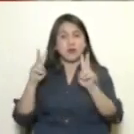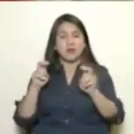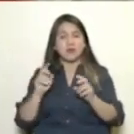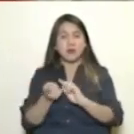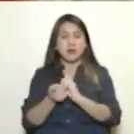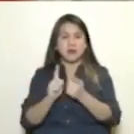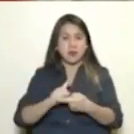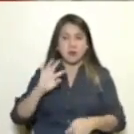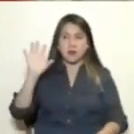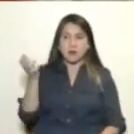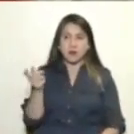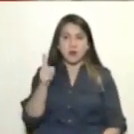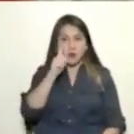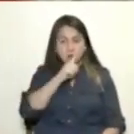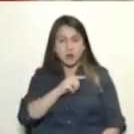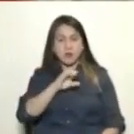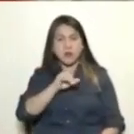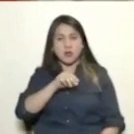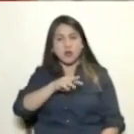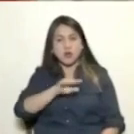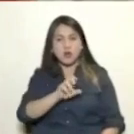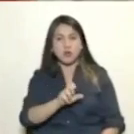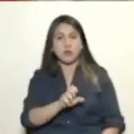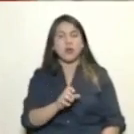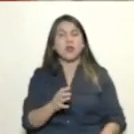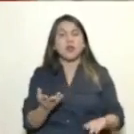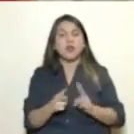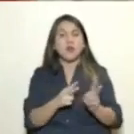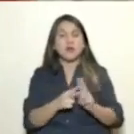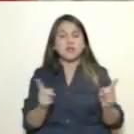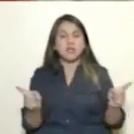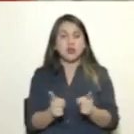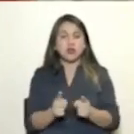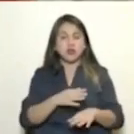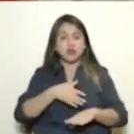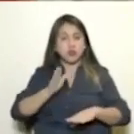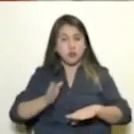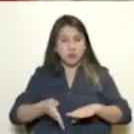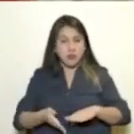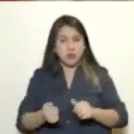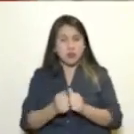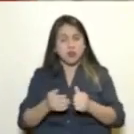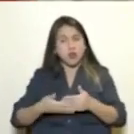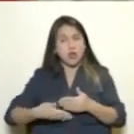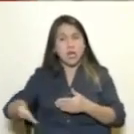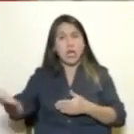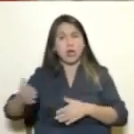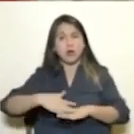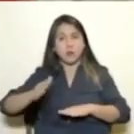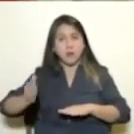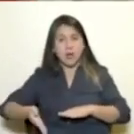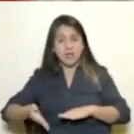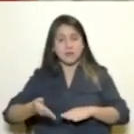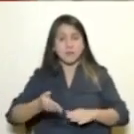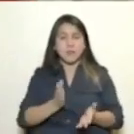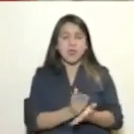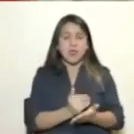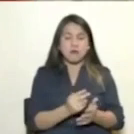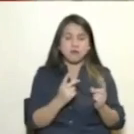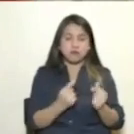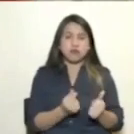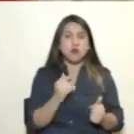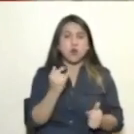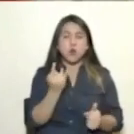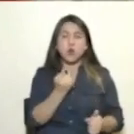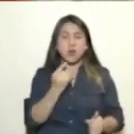cambio climático, todo lo que se había acordado en la última cumbre? ¿Cómo hacer conciliar el corto plazo con el largo plazo? Porque se van a tomar medidas de urgencia. ¿Cómo se hace